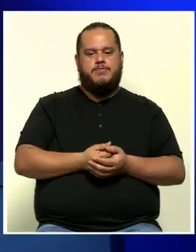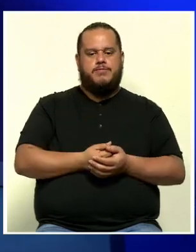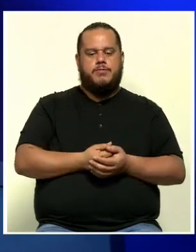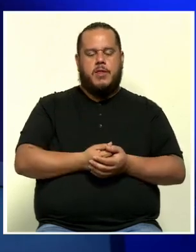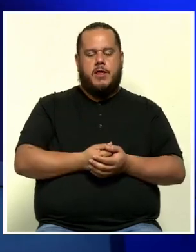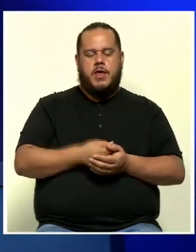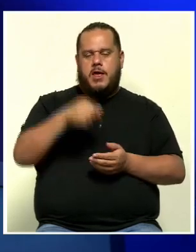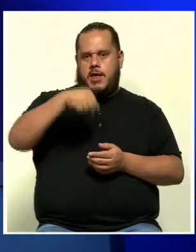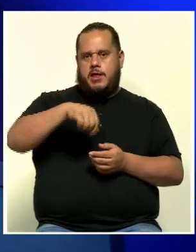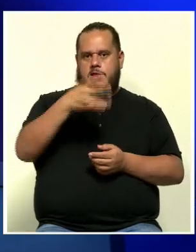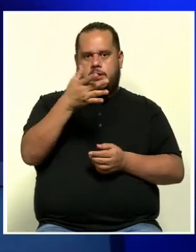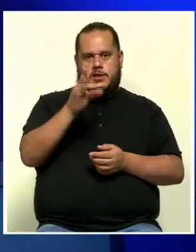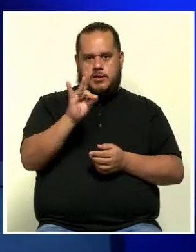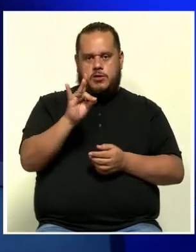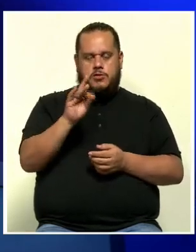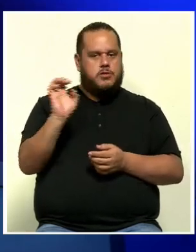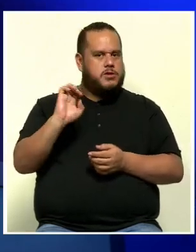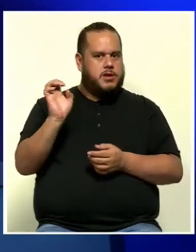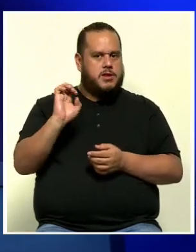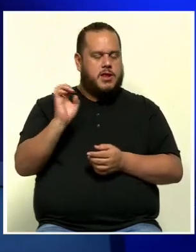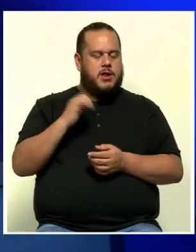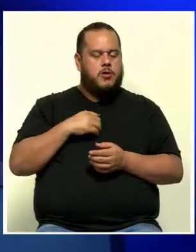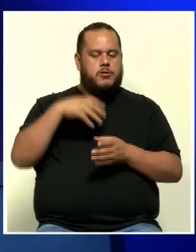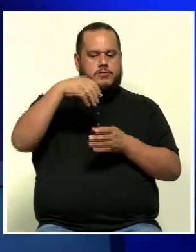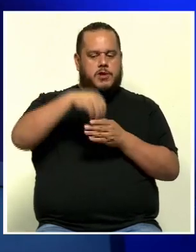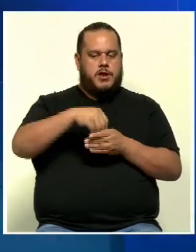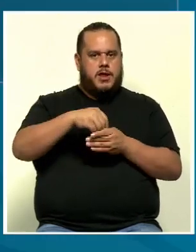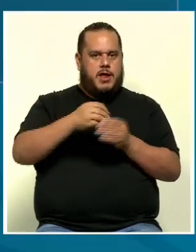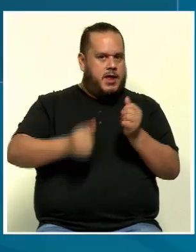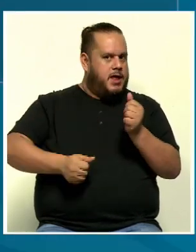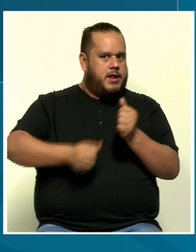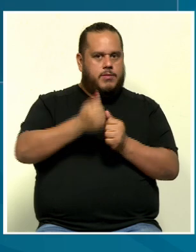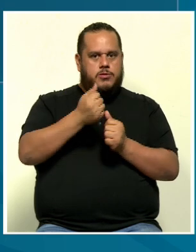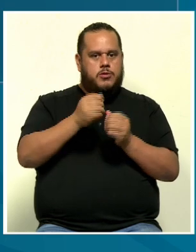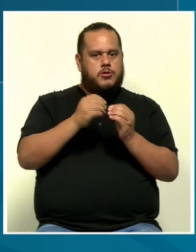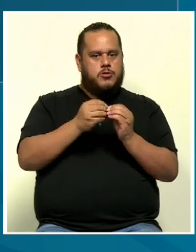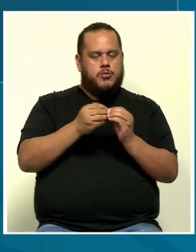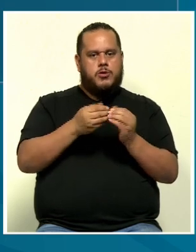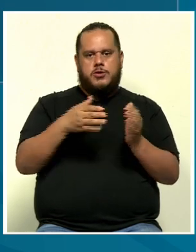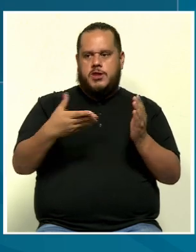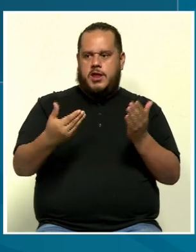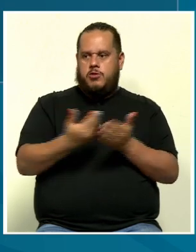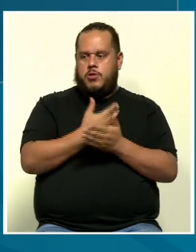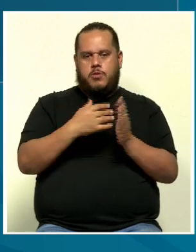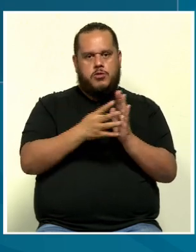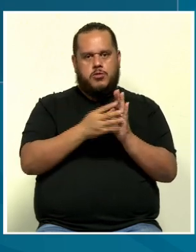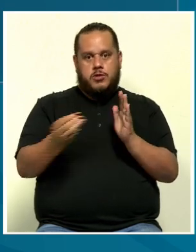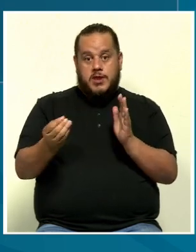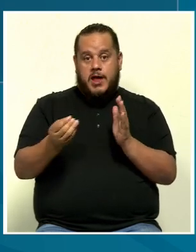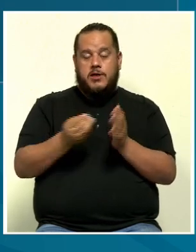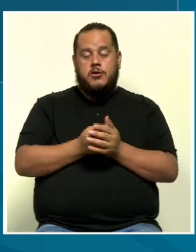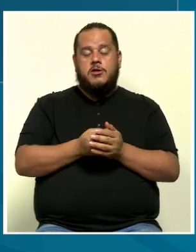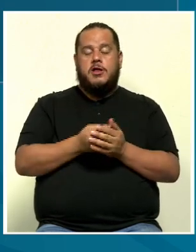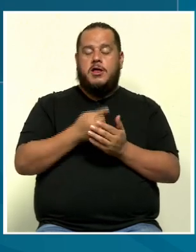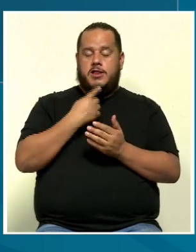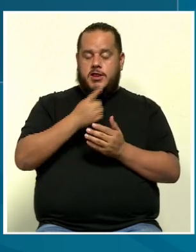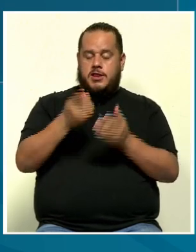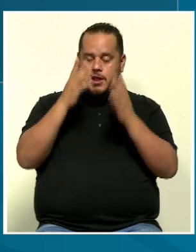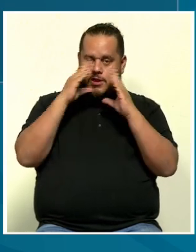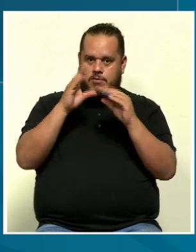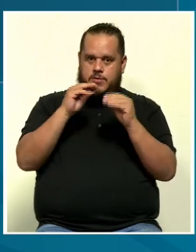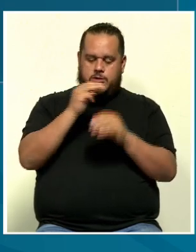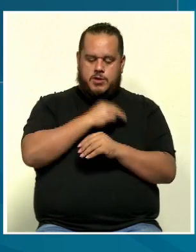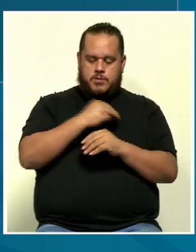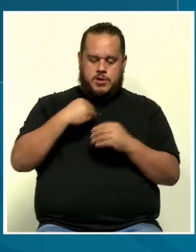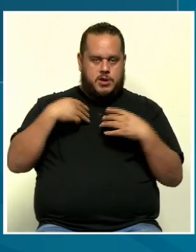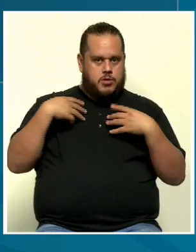este 18 de enero se registra la mayor cantidad de nuevos contagios por COVID-19 según los datos que brinda el Ministerio